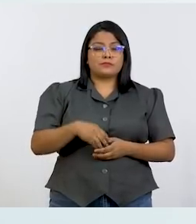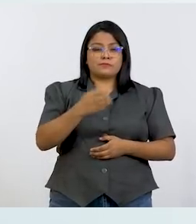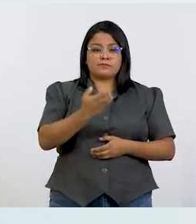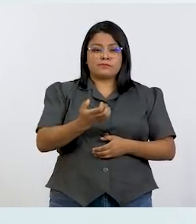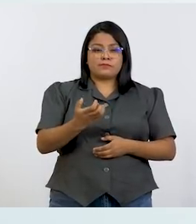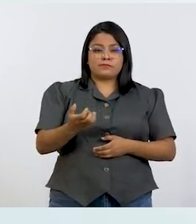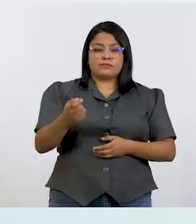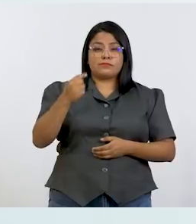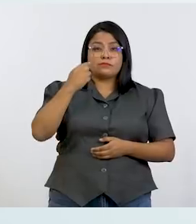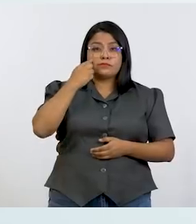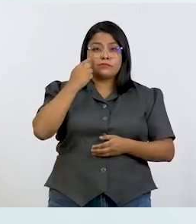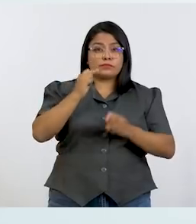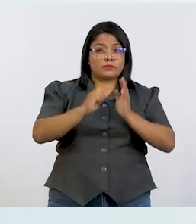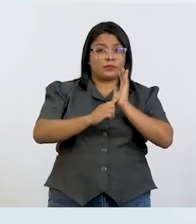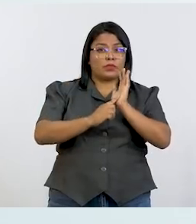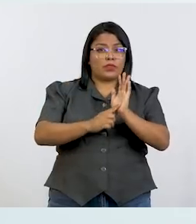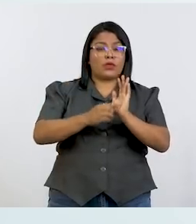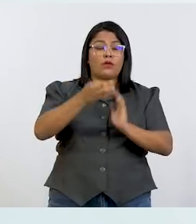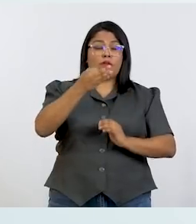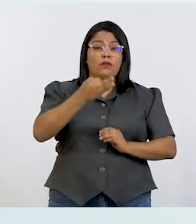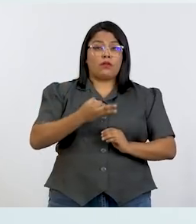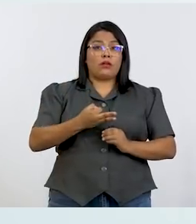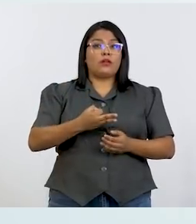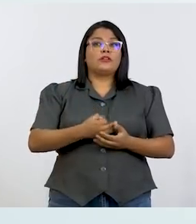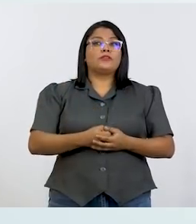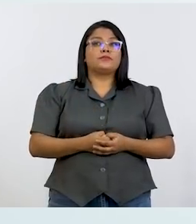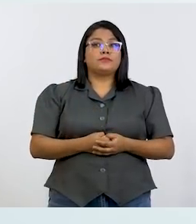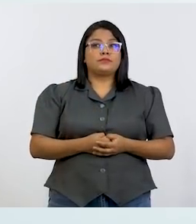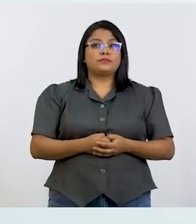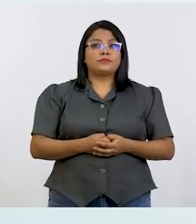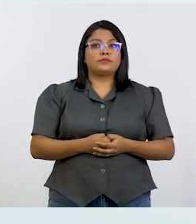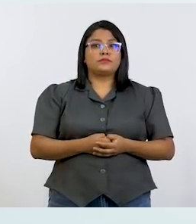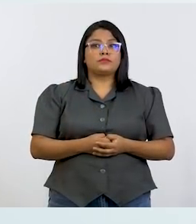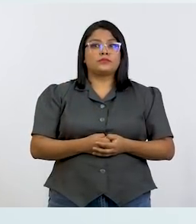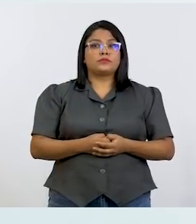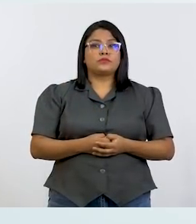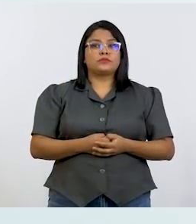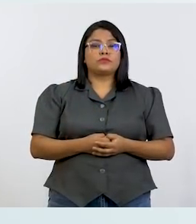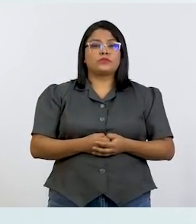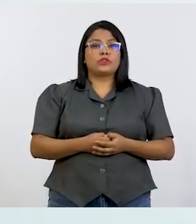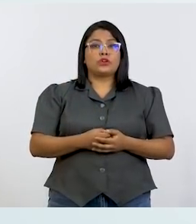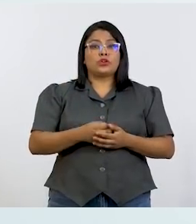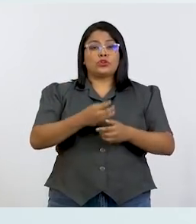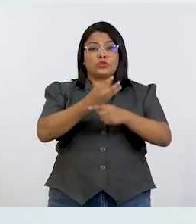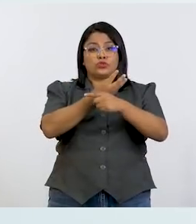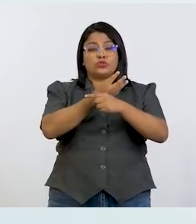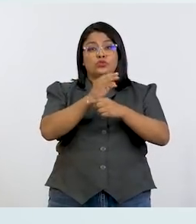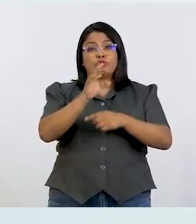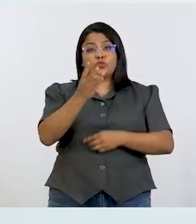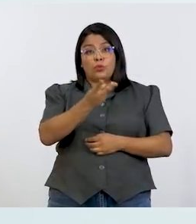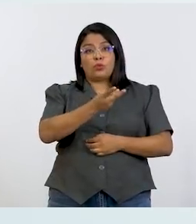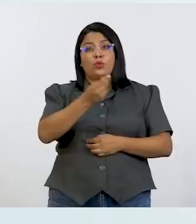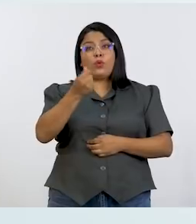Los elementos de esta representación formal son sumandos, signo más,